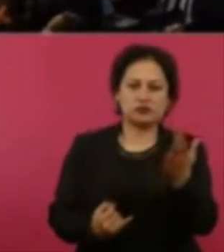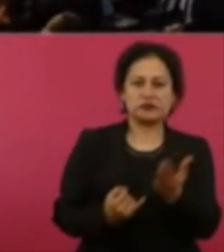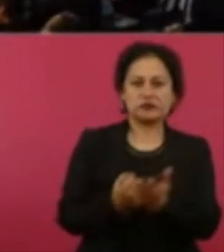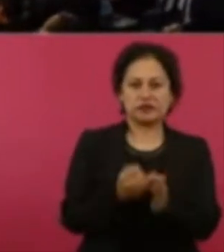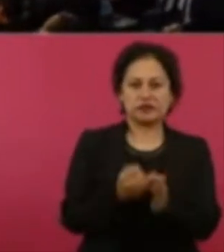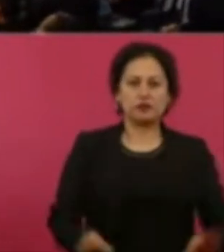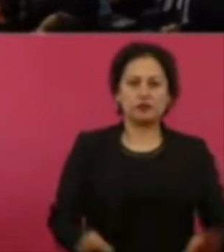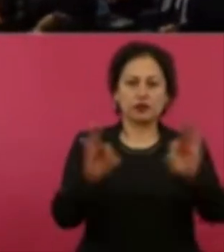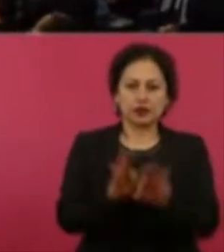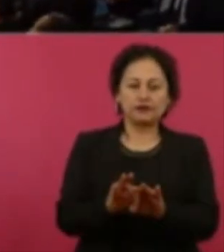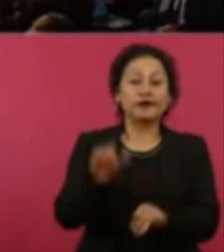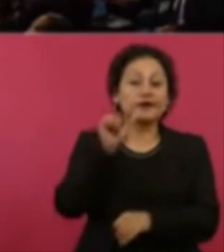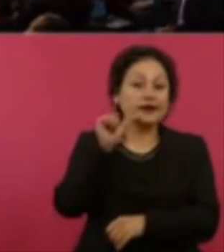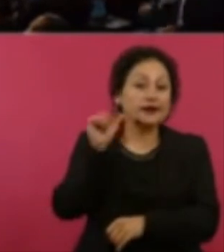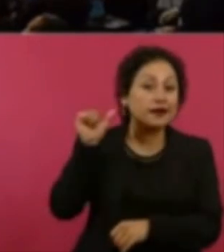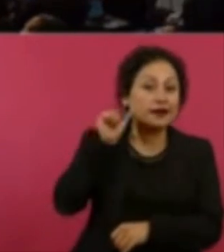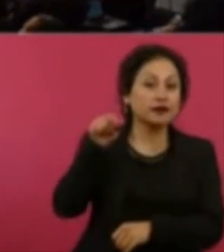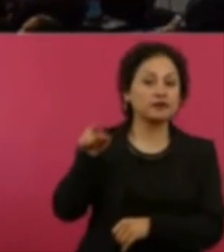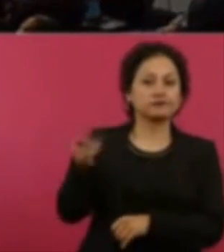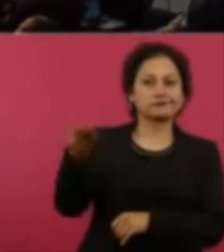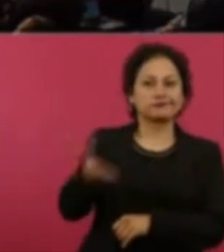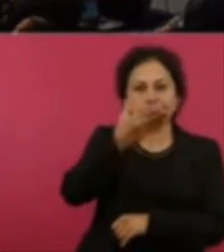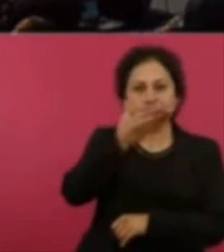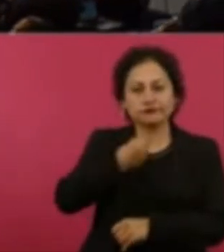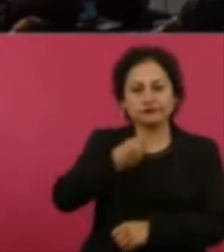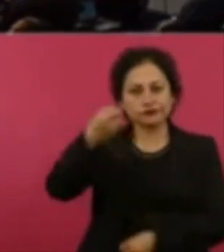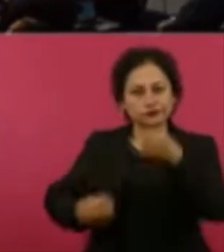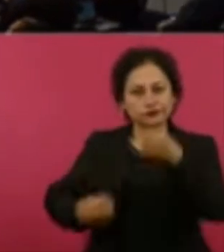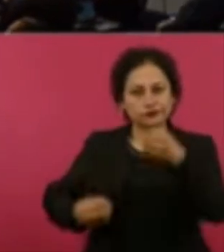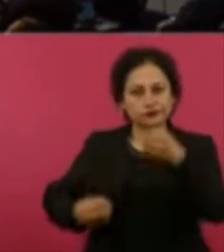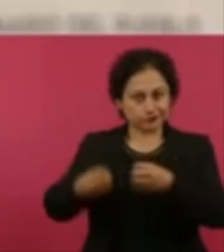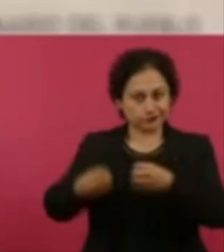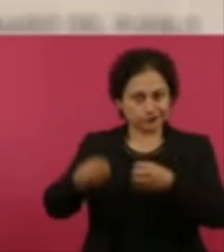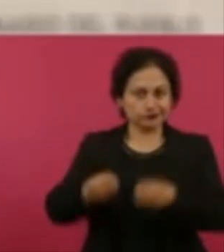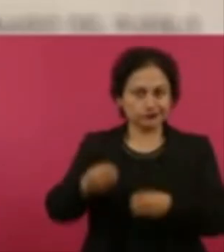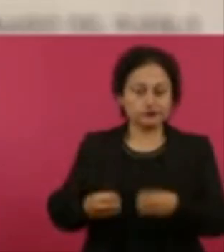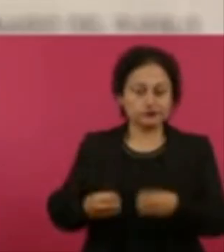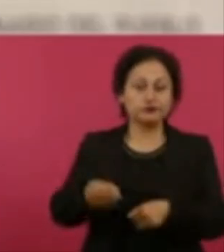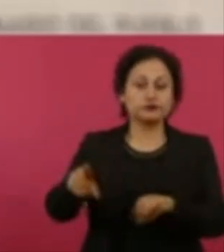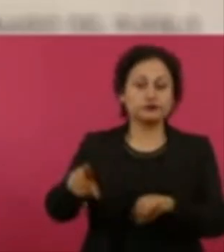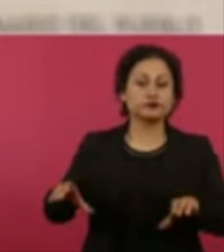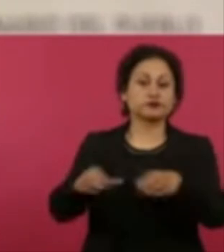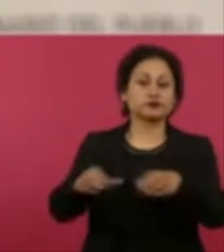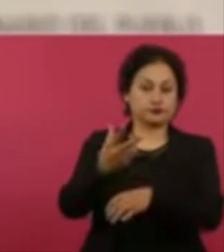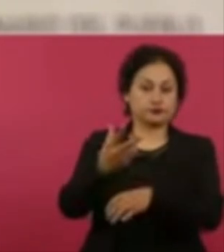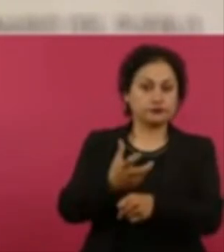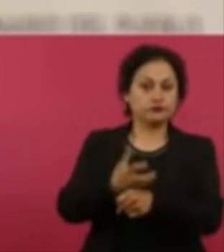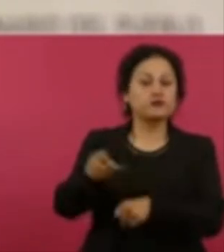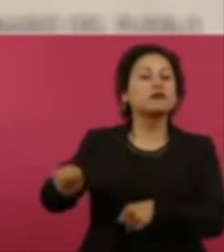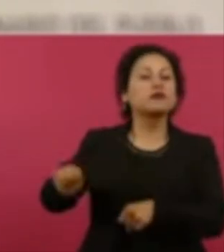juez federal, el juez octavo de distrito en materia administrativa. Informarlo sobre todo por la